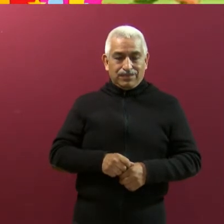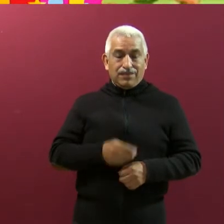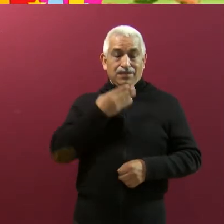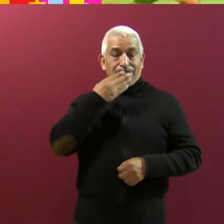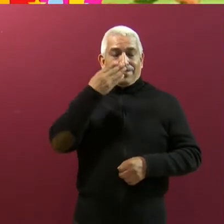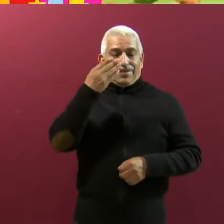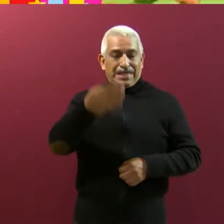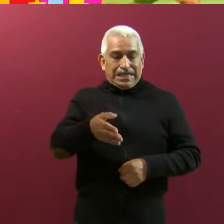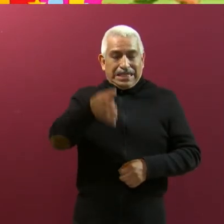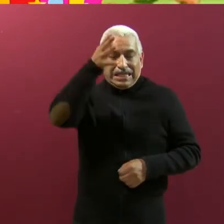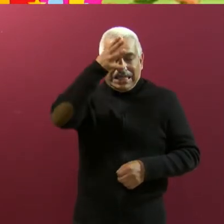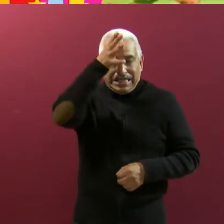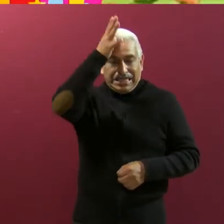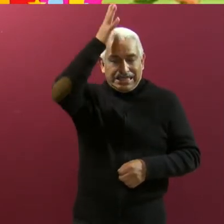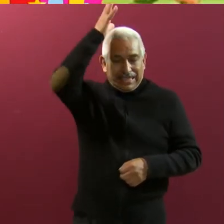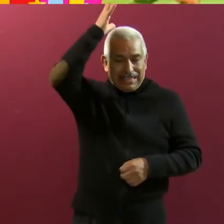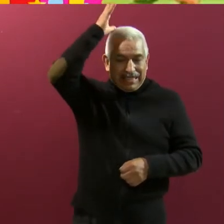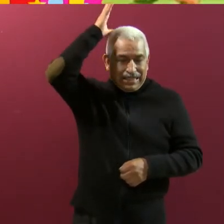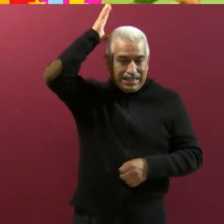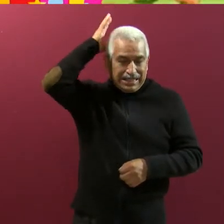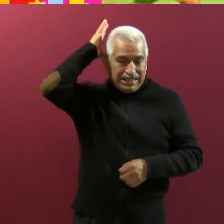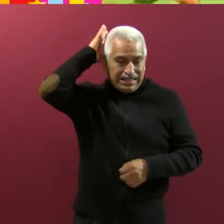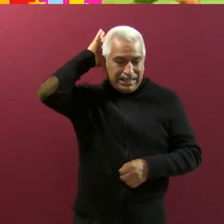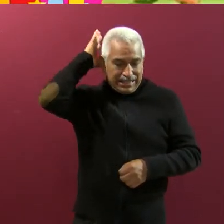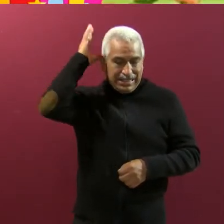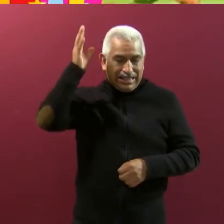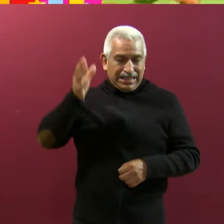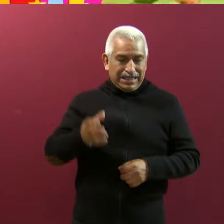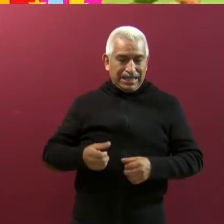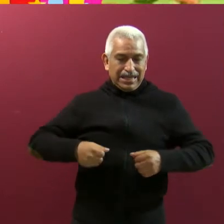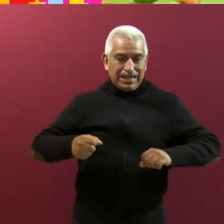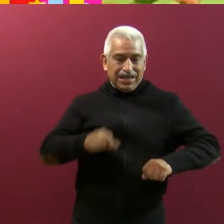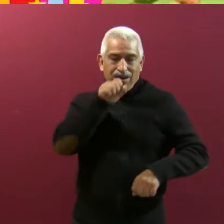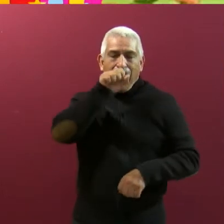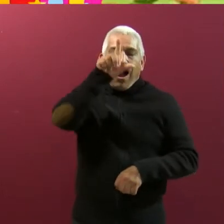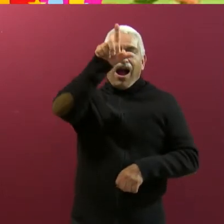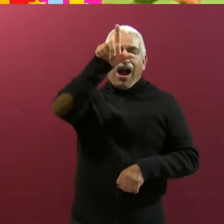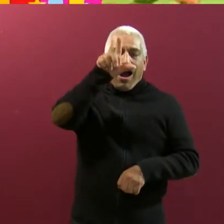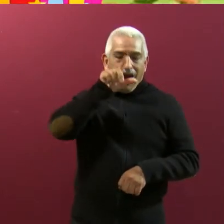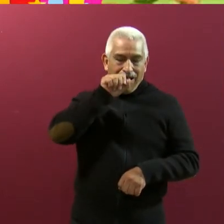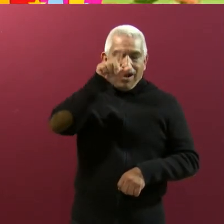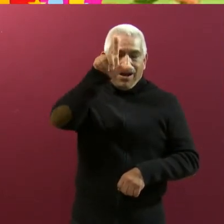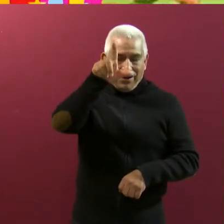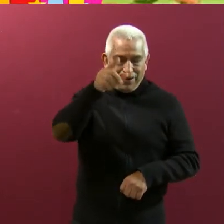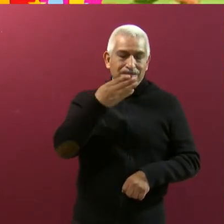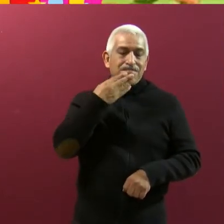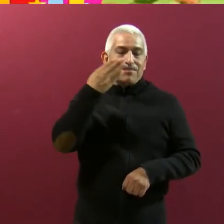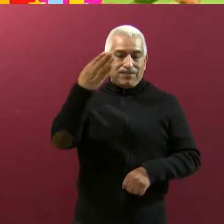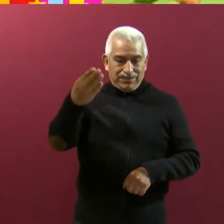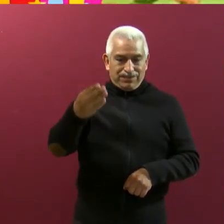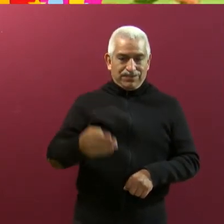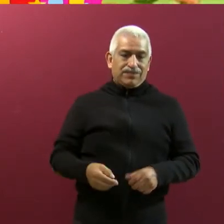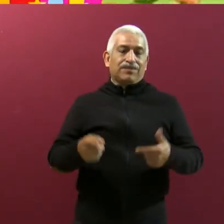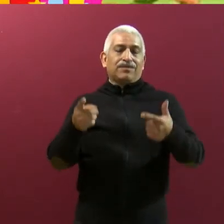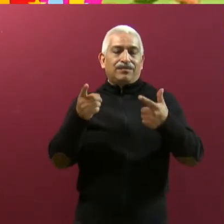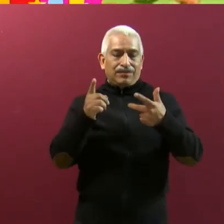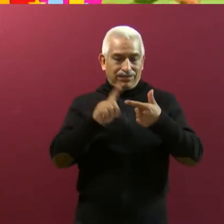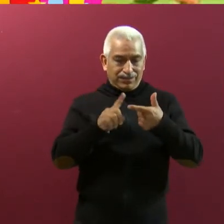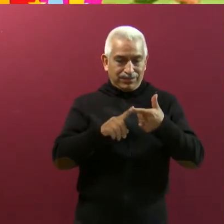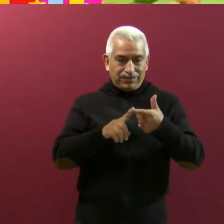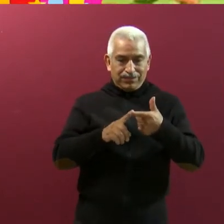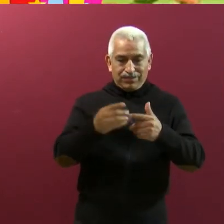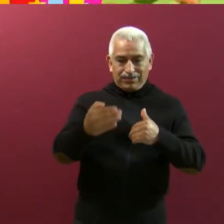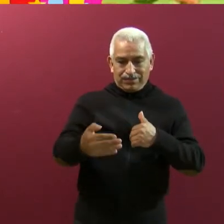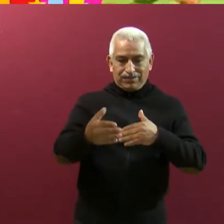Muy bien, es el gallo. Excelente. Vamos con nuestra segunda cajita. En